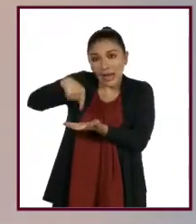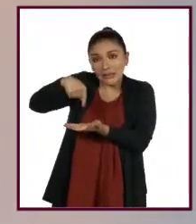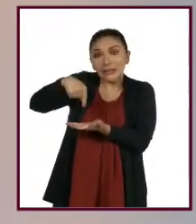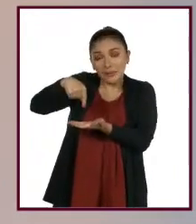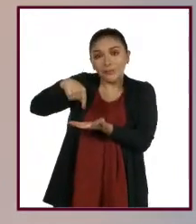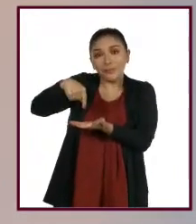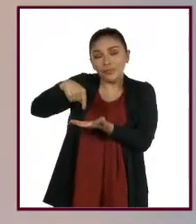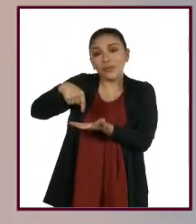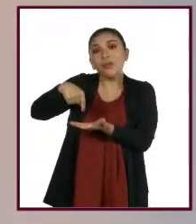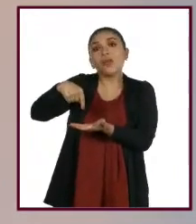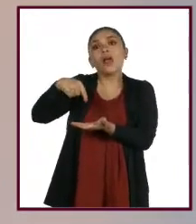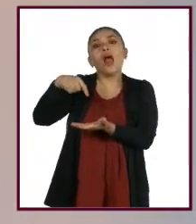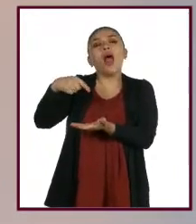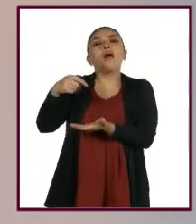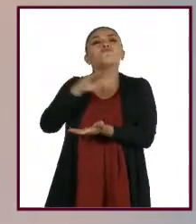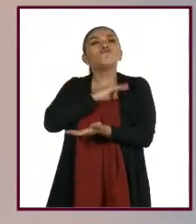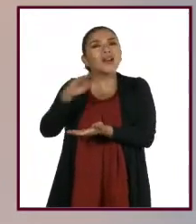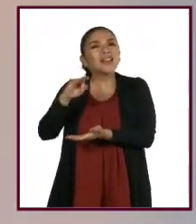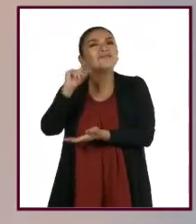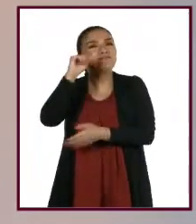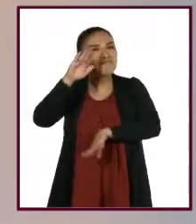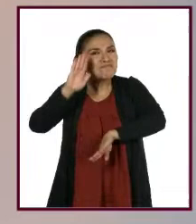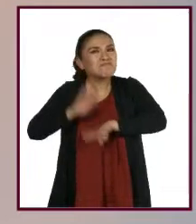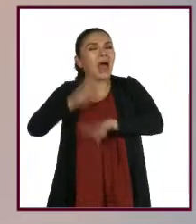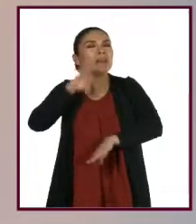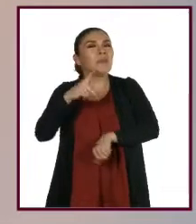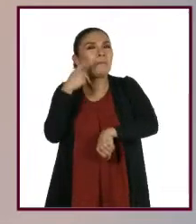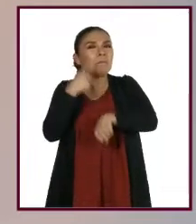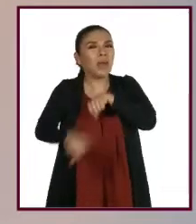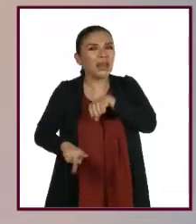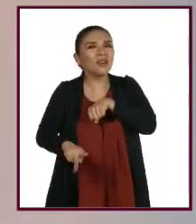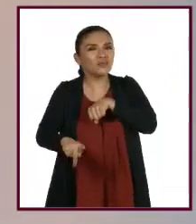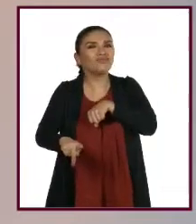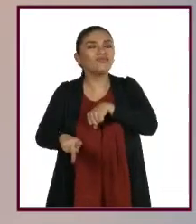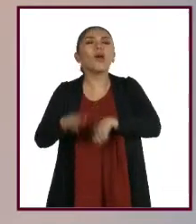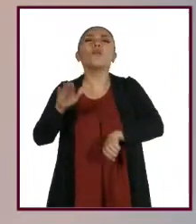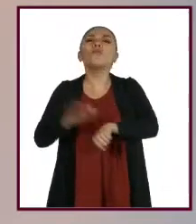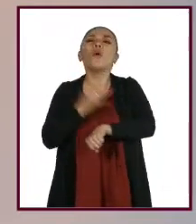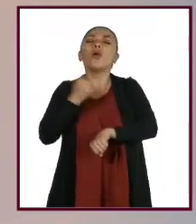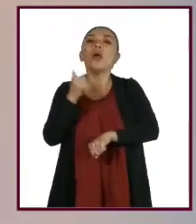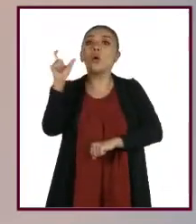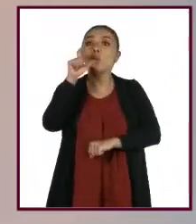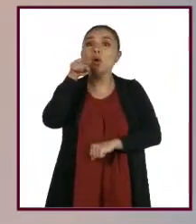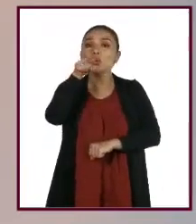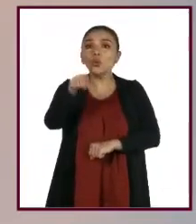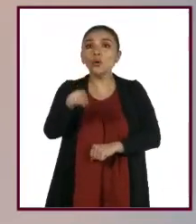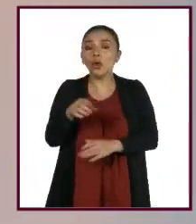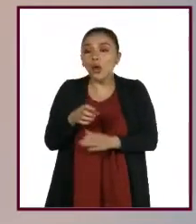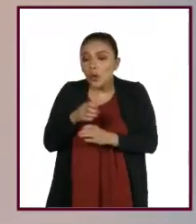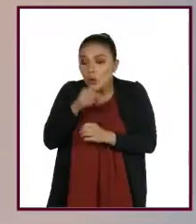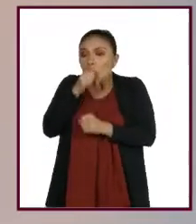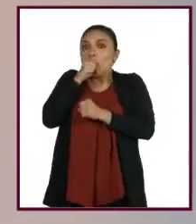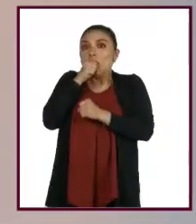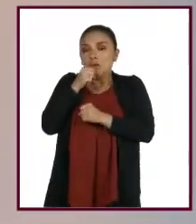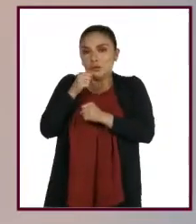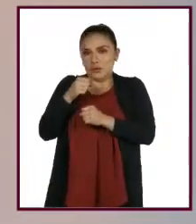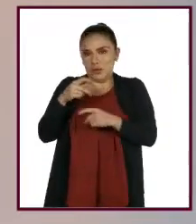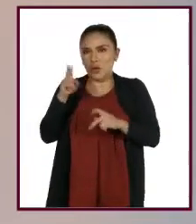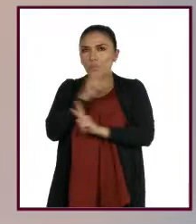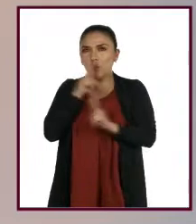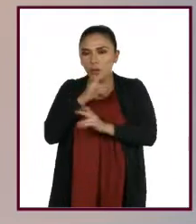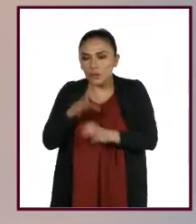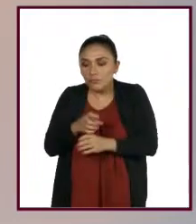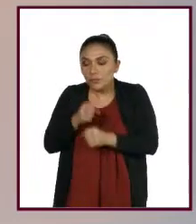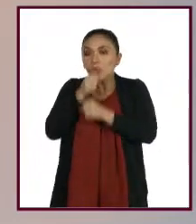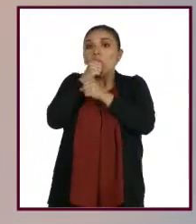métodos, de formas de consumo generan todavía un poco más de riesgo. ¿Por qué? Porque en el momento en el que uno está insuflando, es decir, metiendo el aire